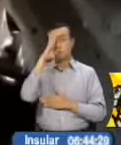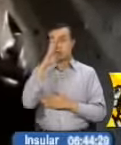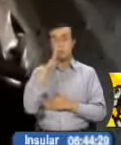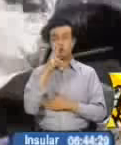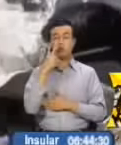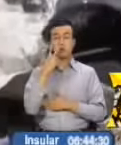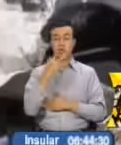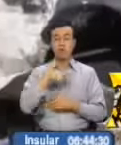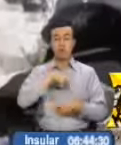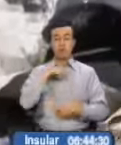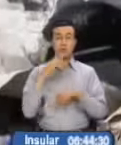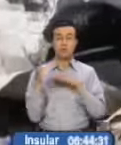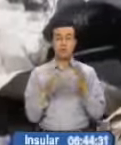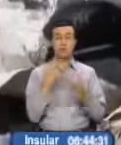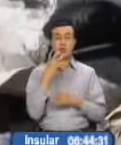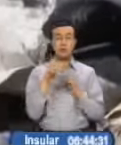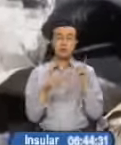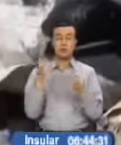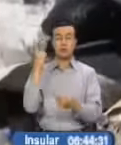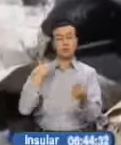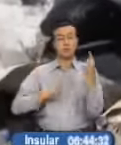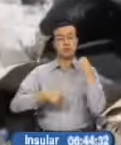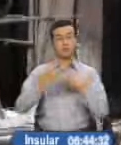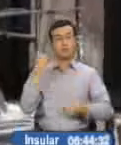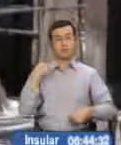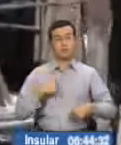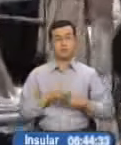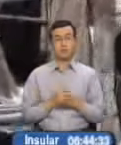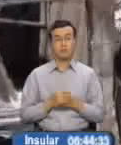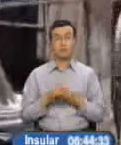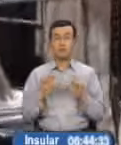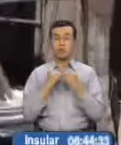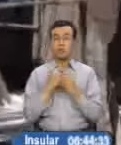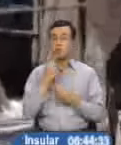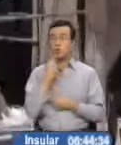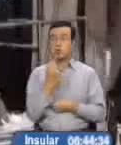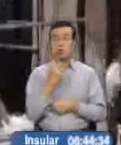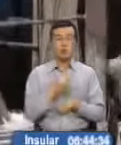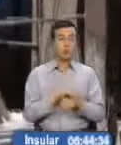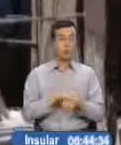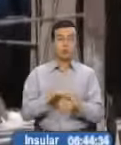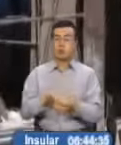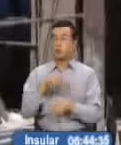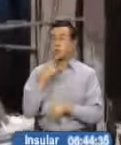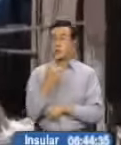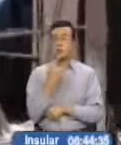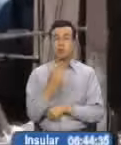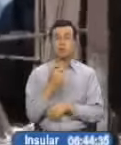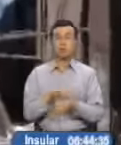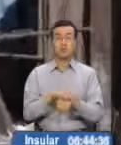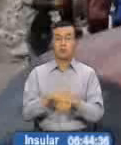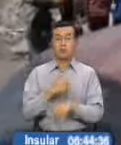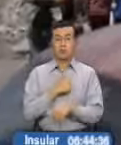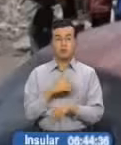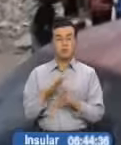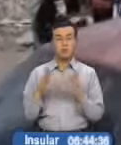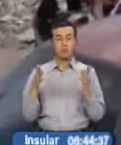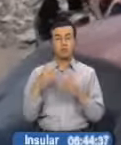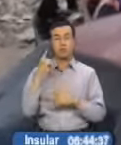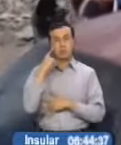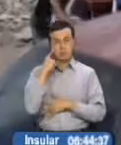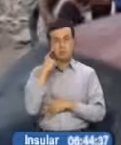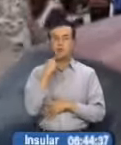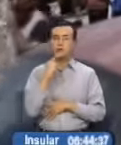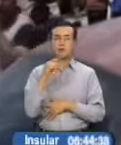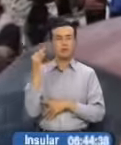civiles murieron y al menos 15 personas resultaron heridas. Ningún grupo se atribuyó de inmediato la responsabilidad del ataque que lleva la marca